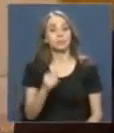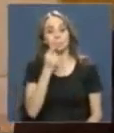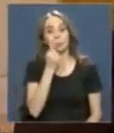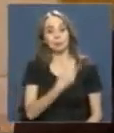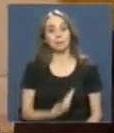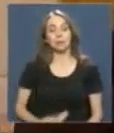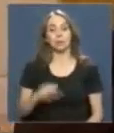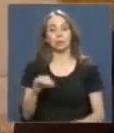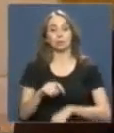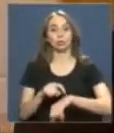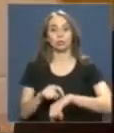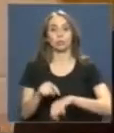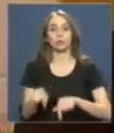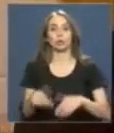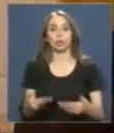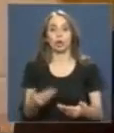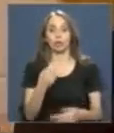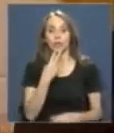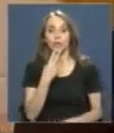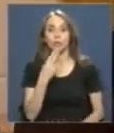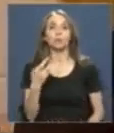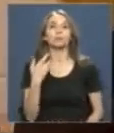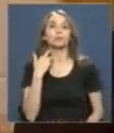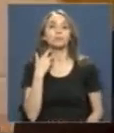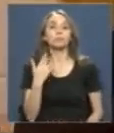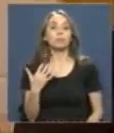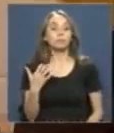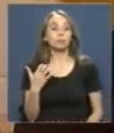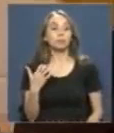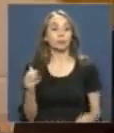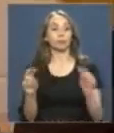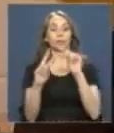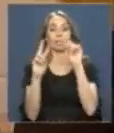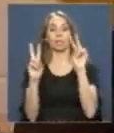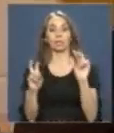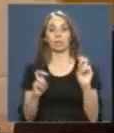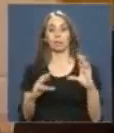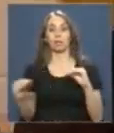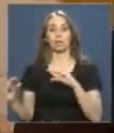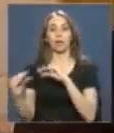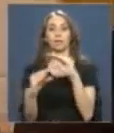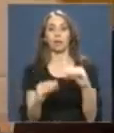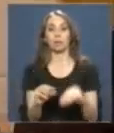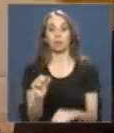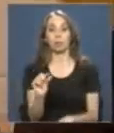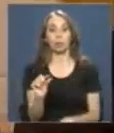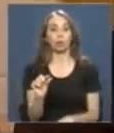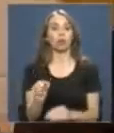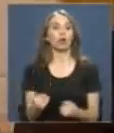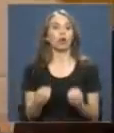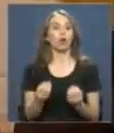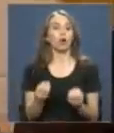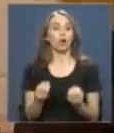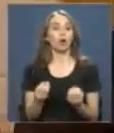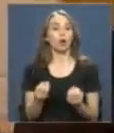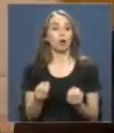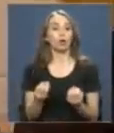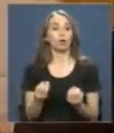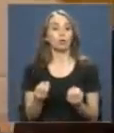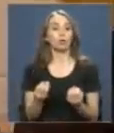al momento que estamos viviendo, porque un tema que quizás hemos hablado poco es cómo en definitiva se ha